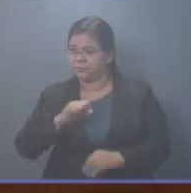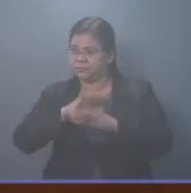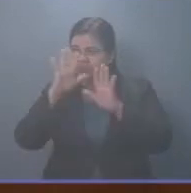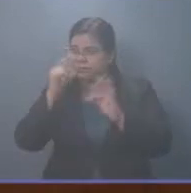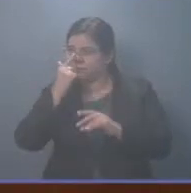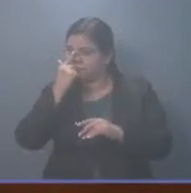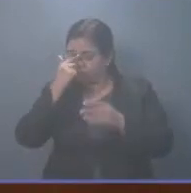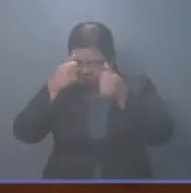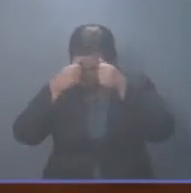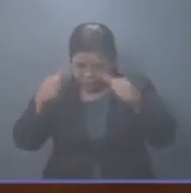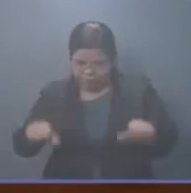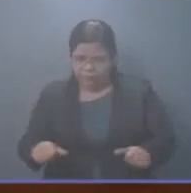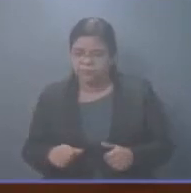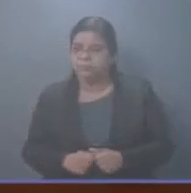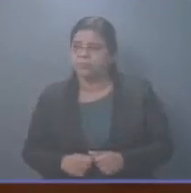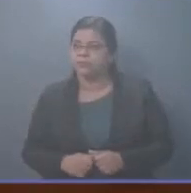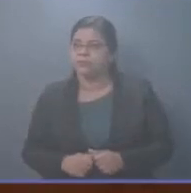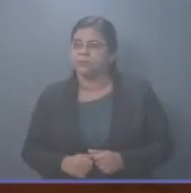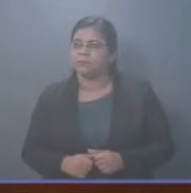Aprobado.